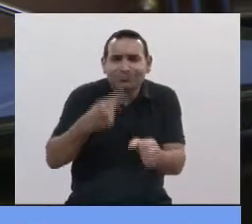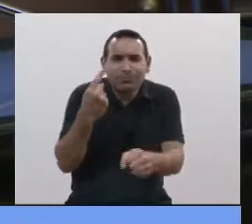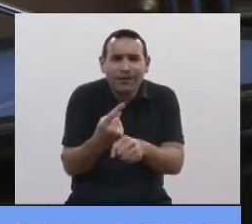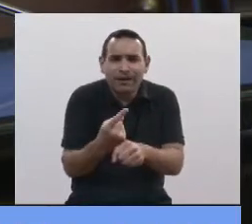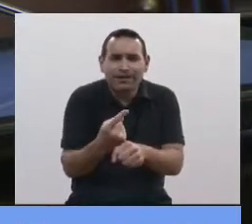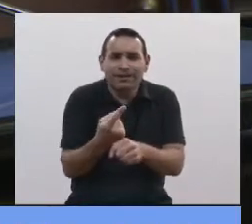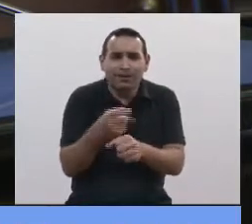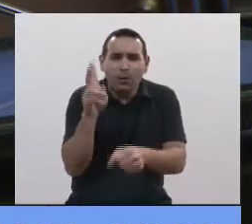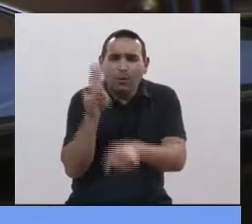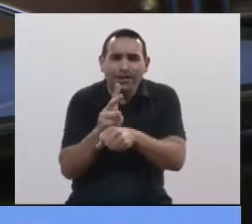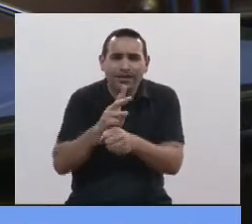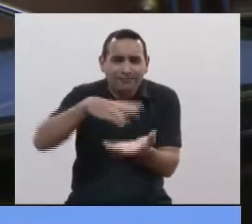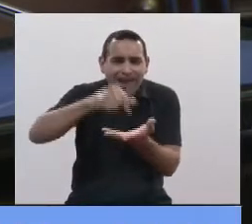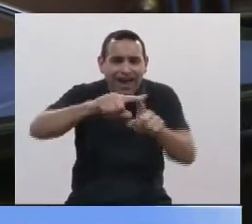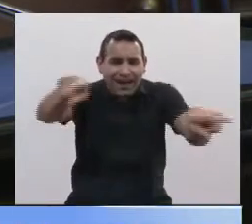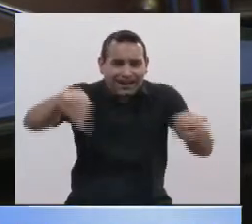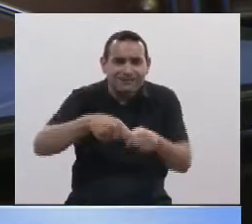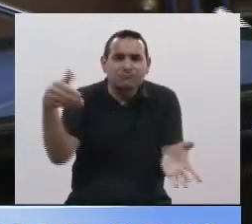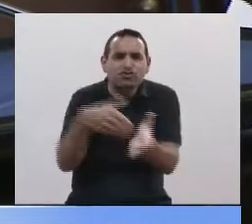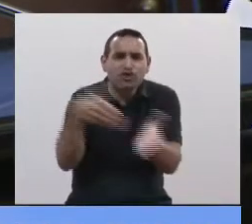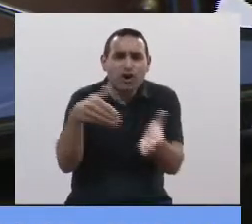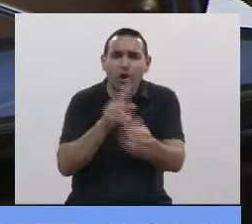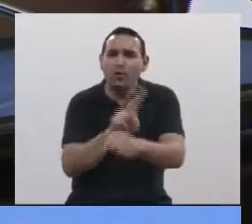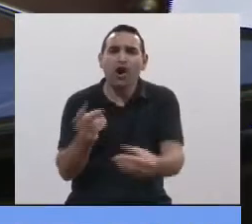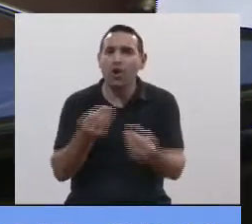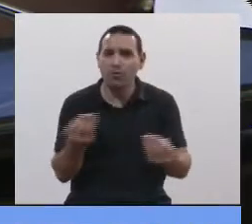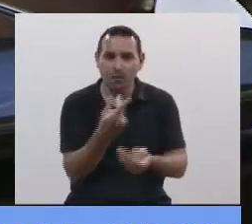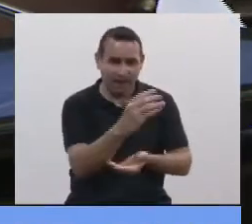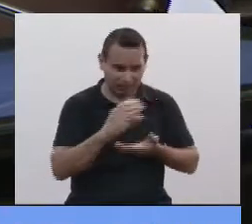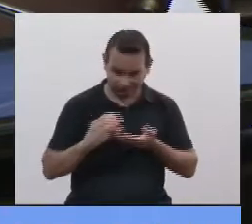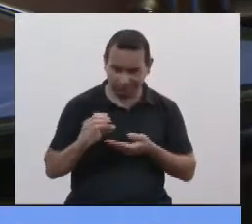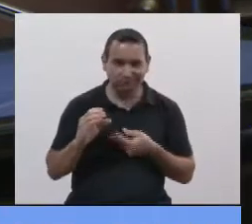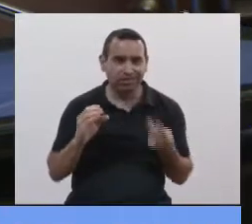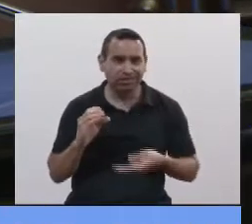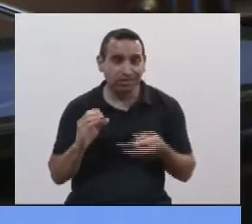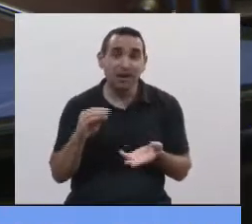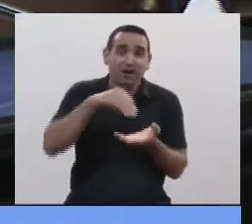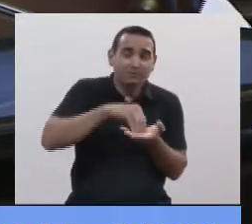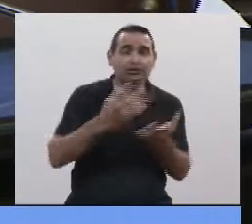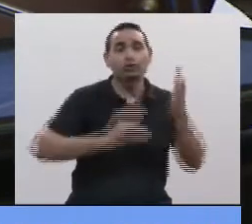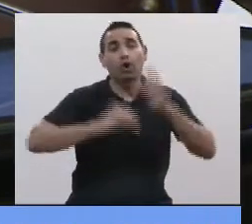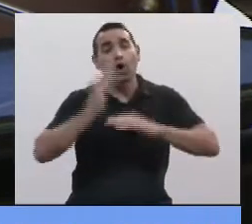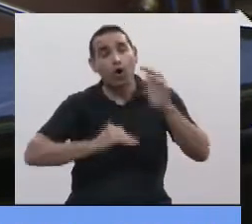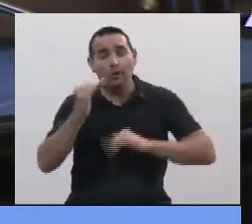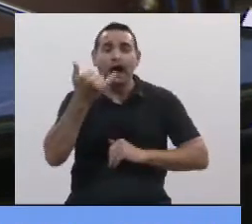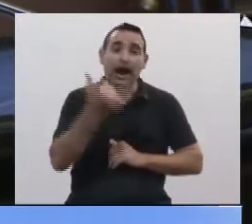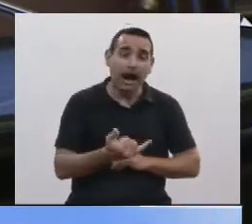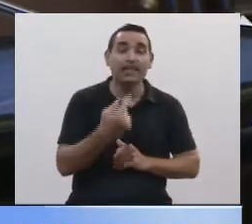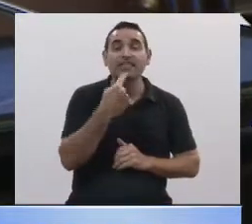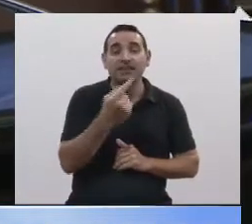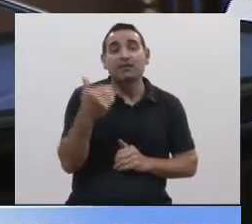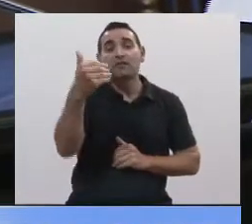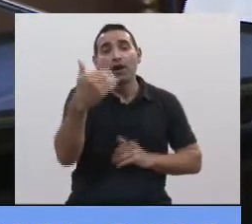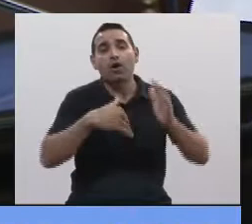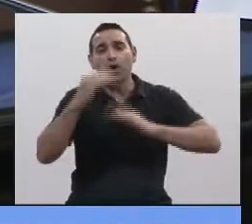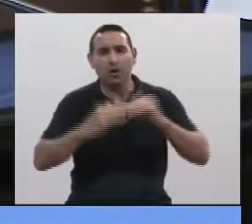cuidar los millones de hectáreas, no hay formas. Y respecto a las obras, hay muchas obras figurativas, pero